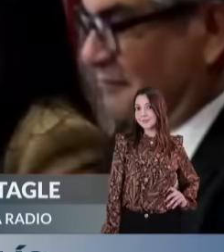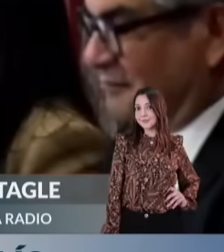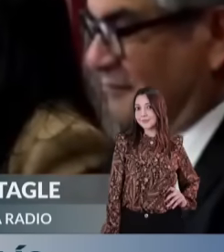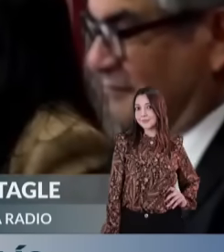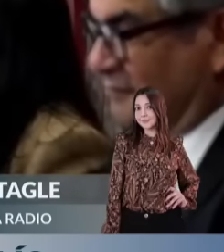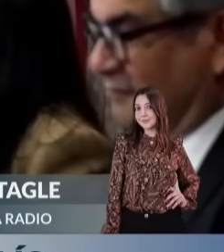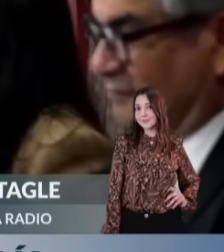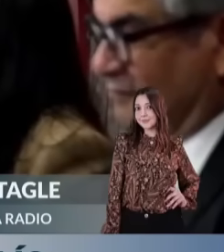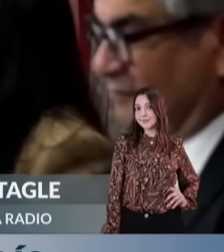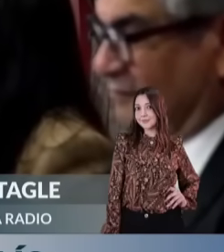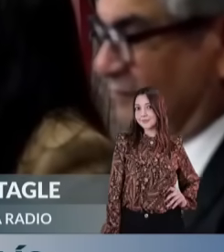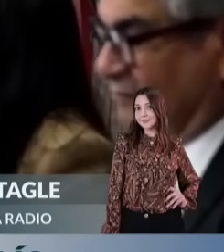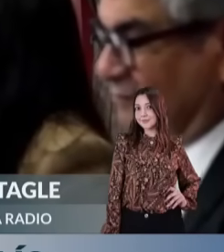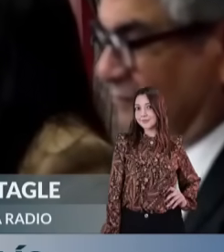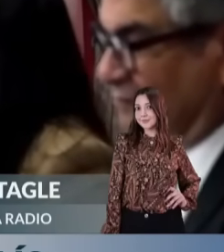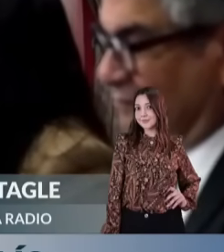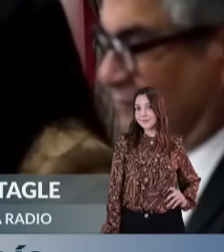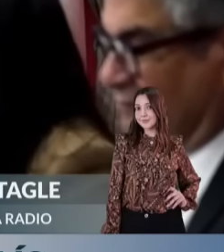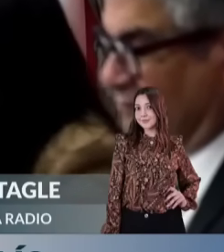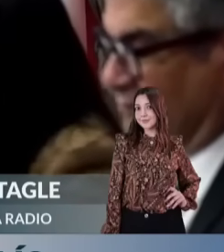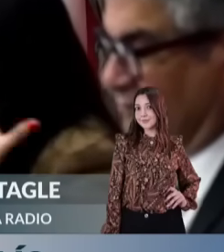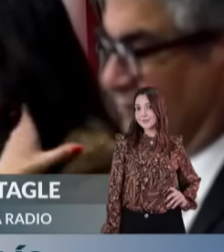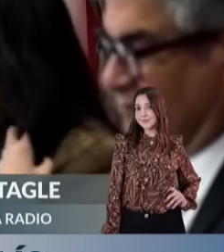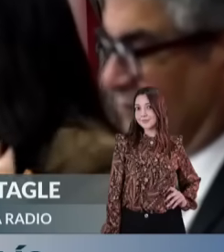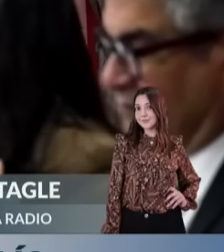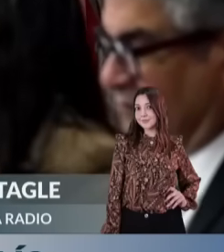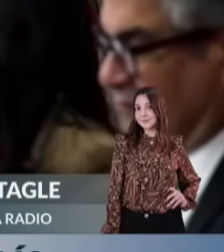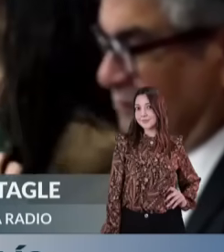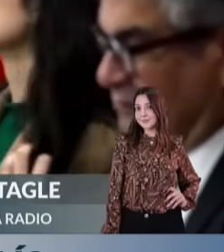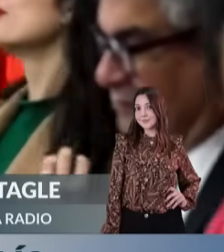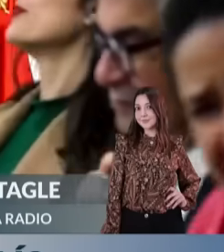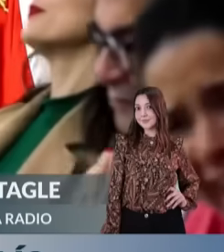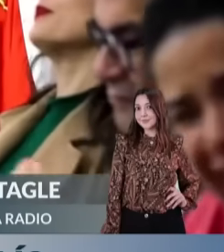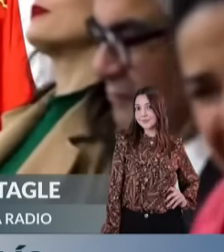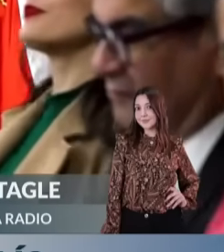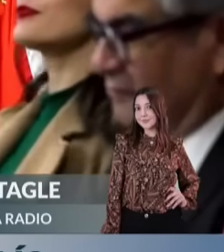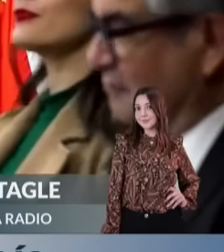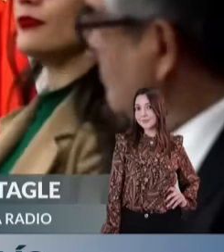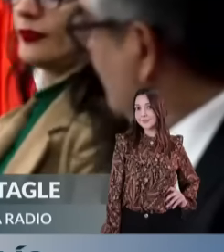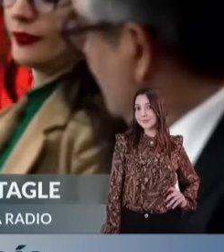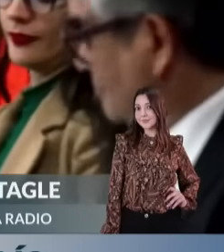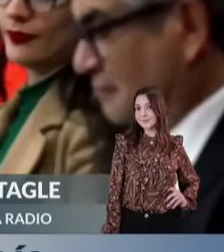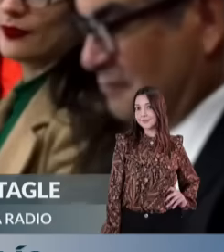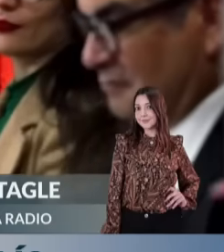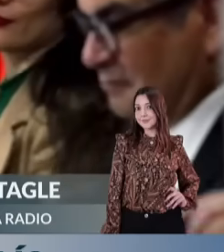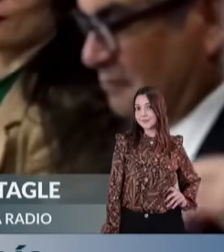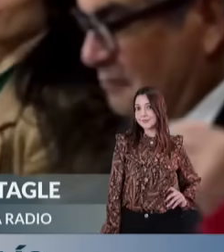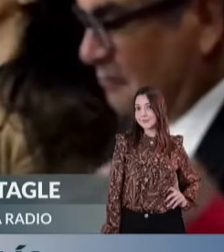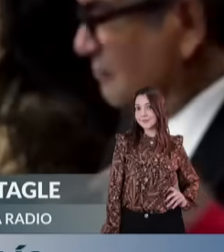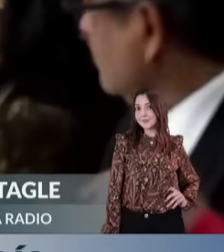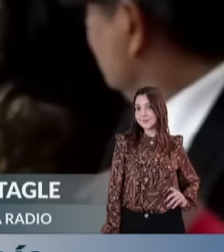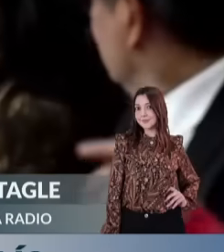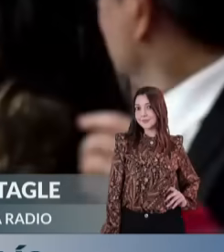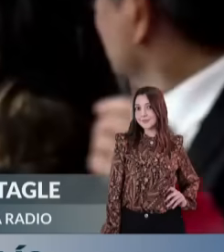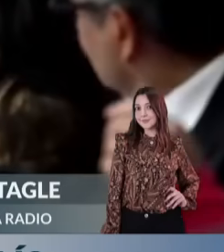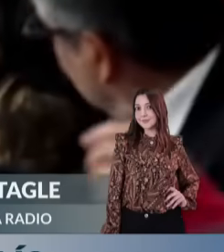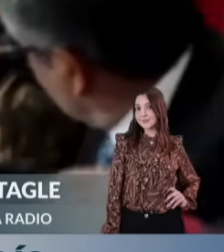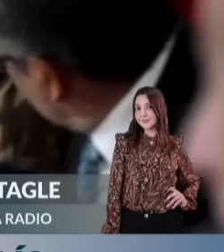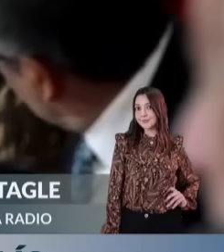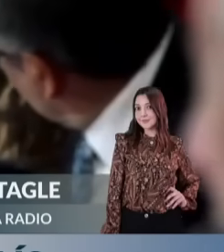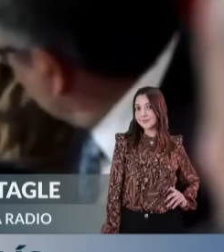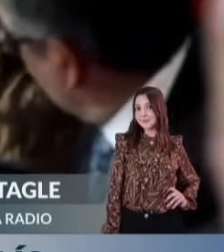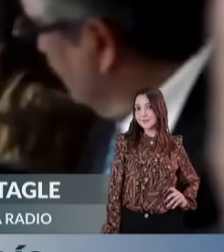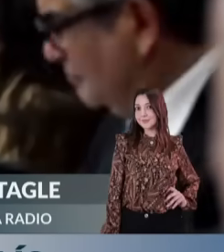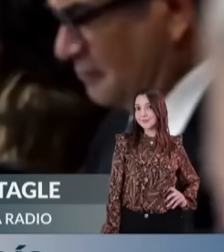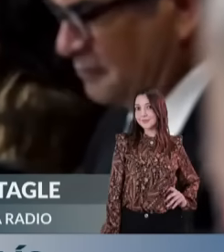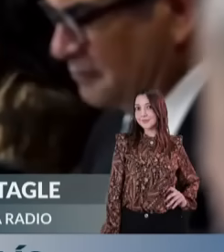2015 la exmandataria Michelle Bachelet, que es pedirle la renuncia a todo su gabinete. Para personeros de Chile Vamos ya esta situación no da para más